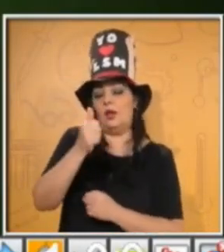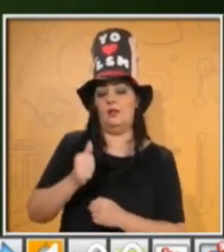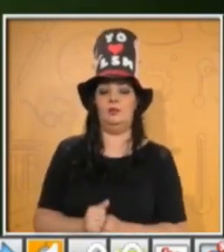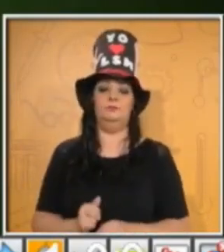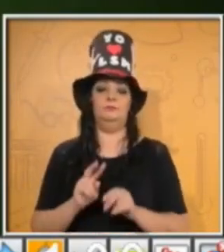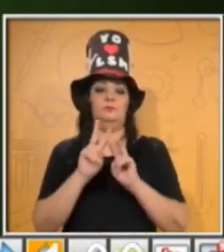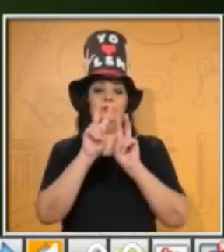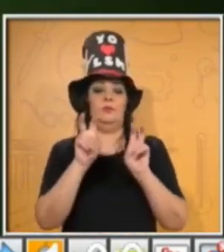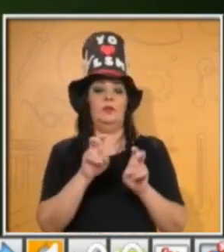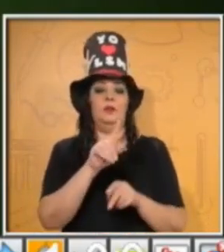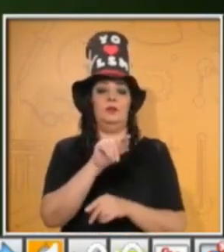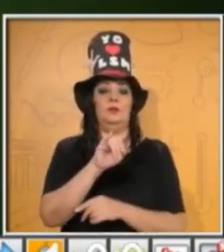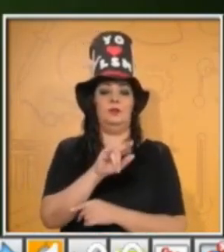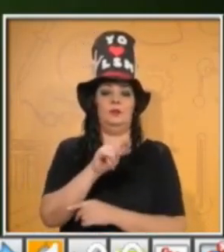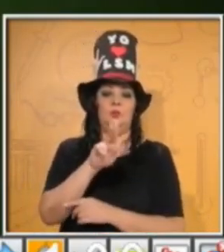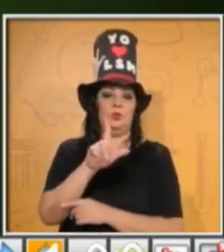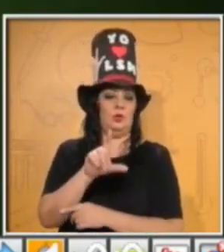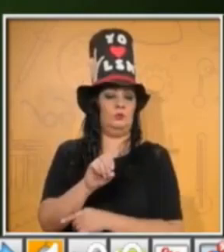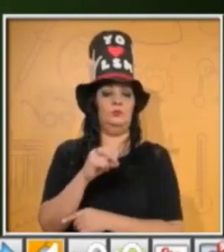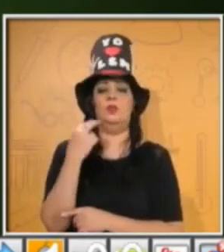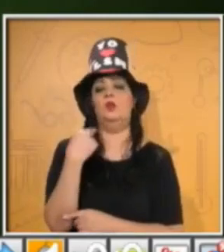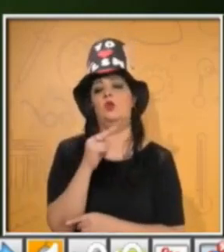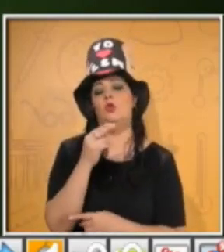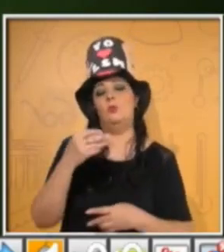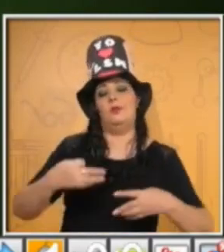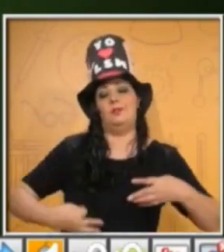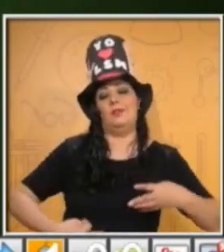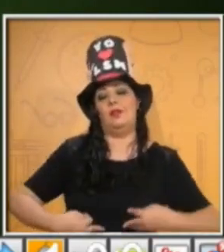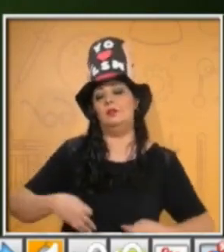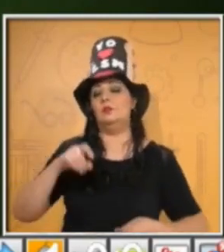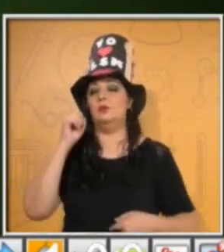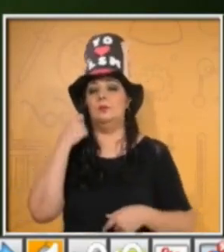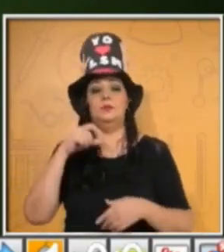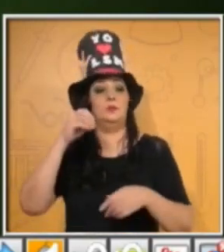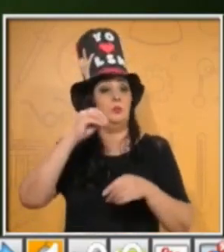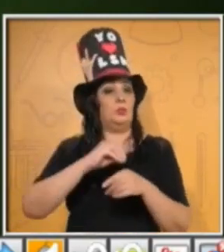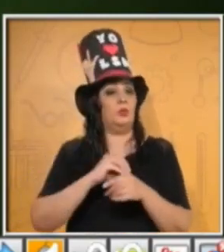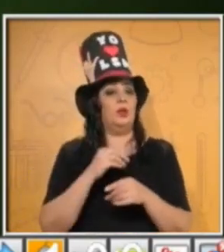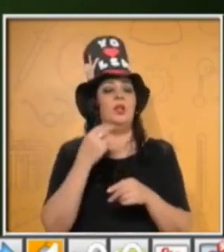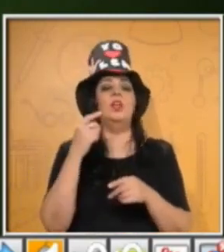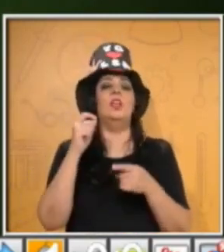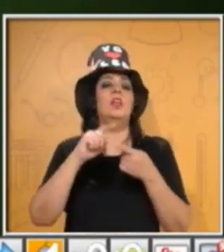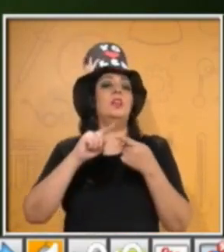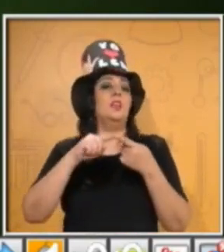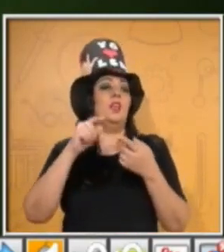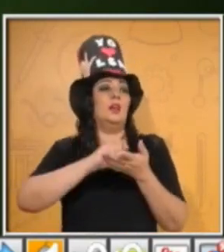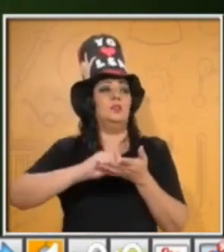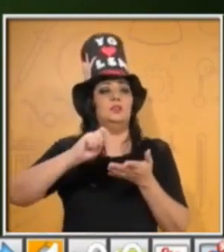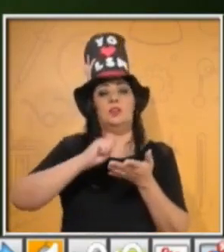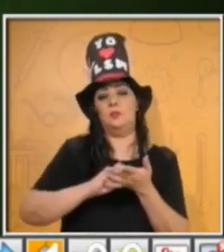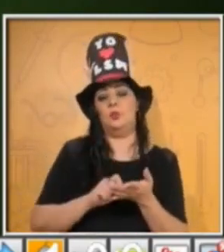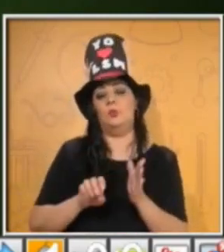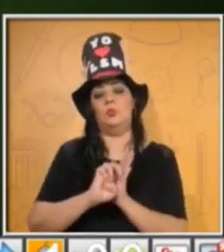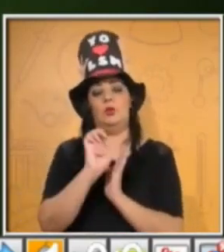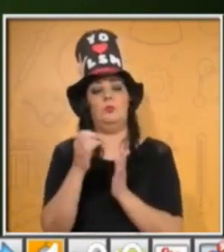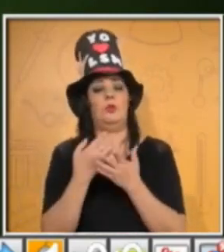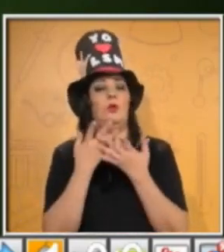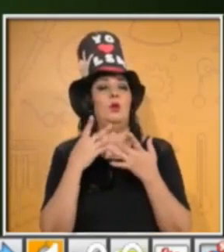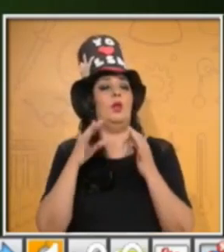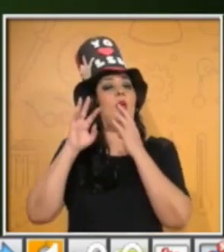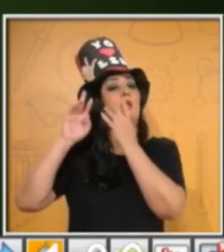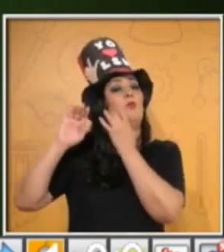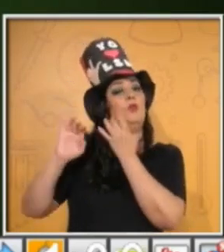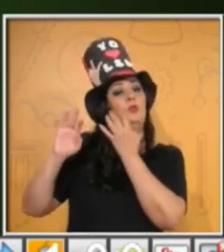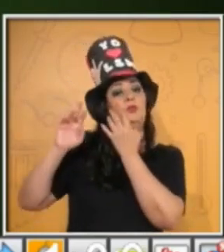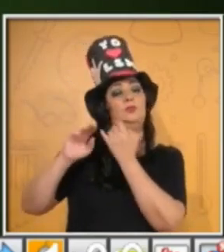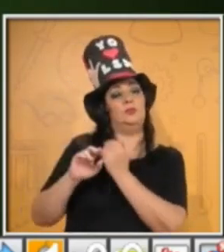Título. Es el nombre de la obra. Suele agregarse el autor. En este ejemplo tenemos El flautista Hamelín,